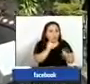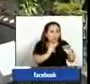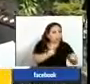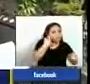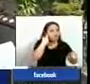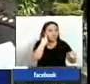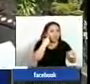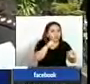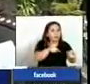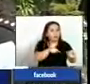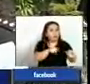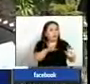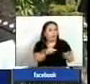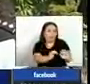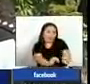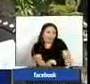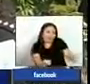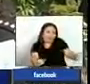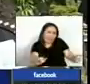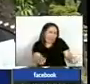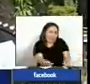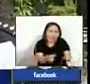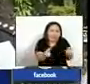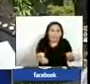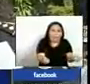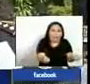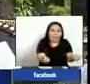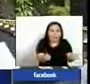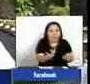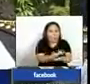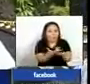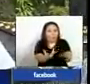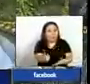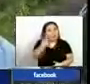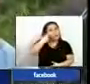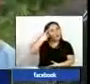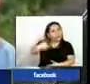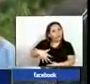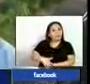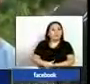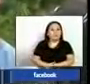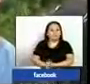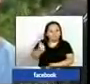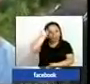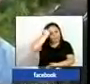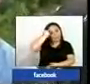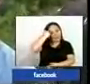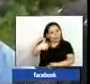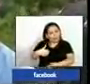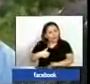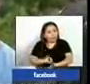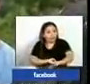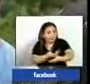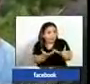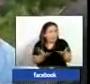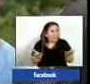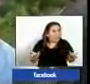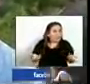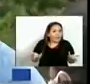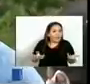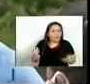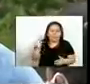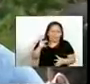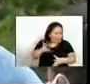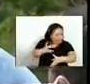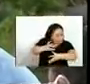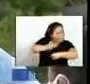porque un niño menor, verdad, es vulnerable y cualquier riesgo puede tener. El aprendizaje que yo les pudiera dar es que no anden